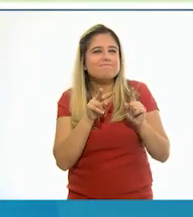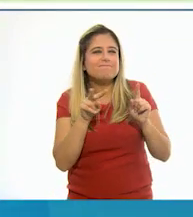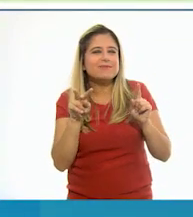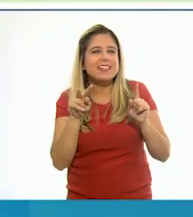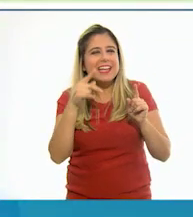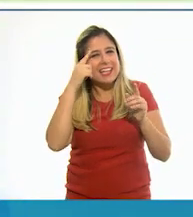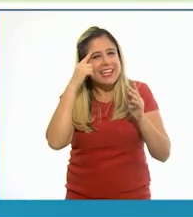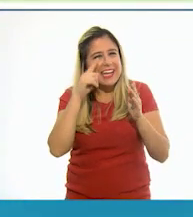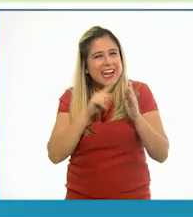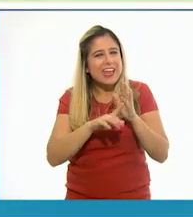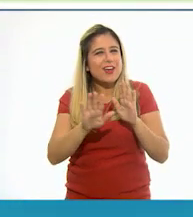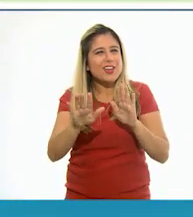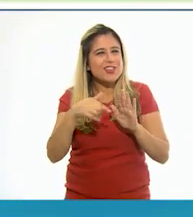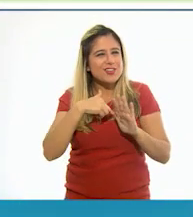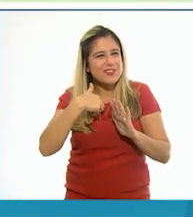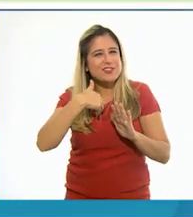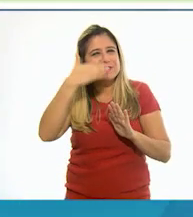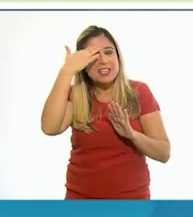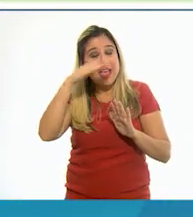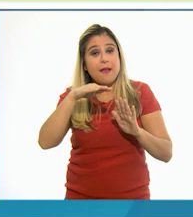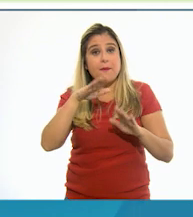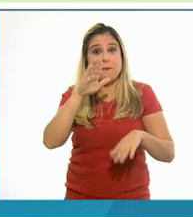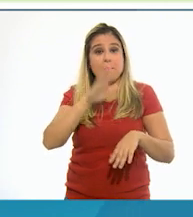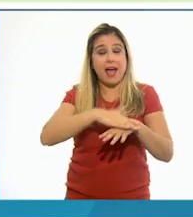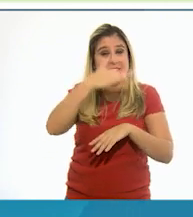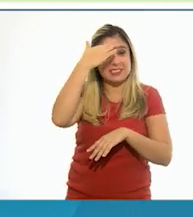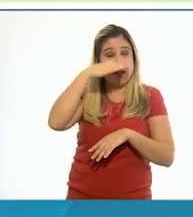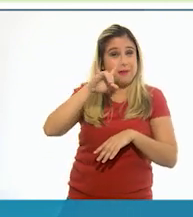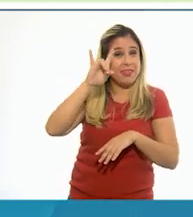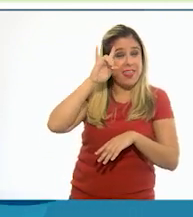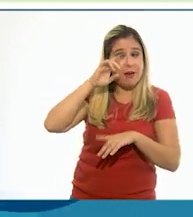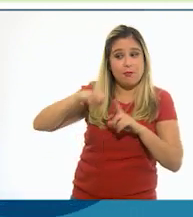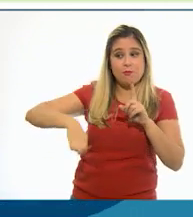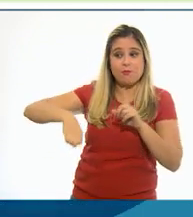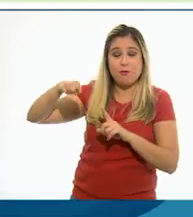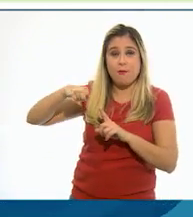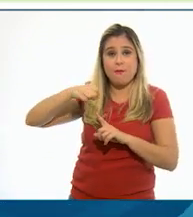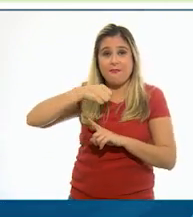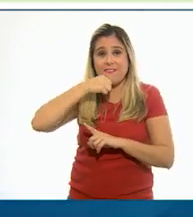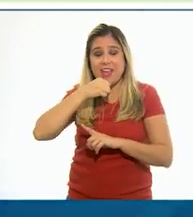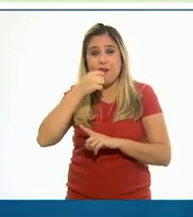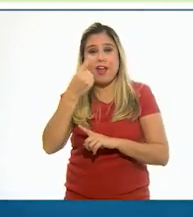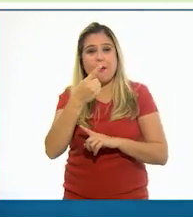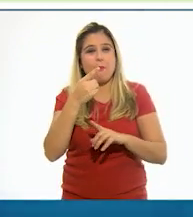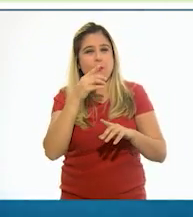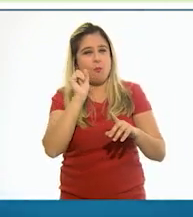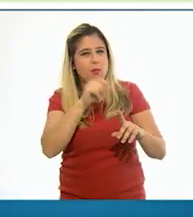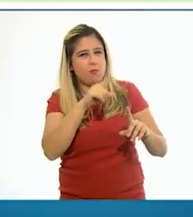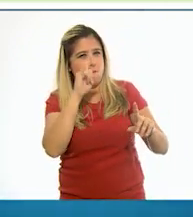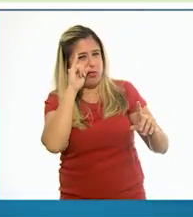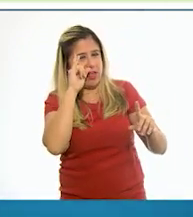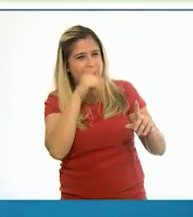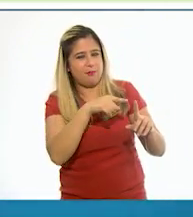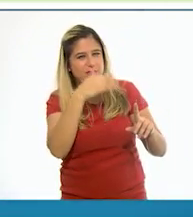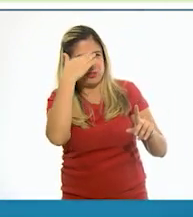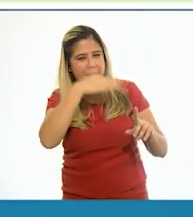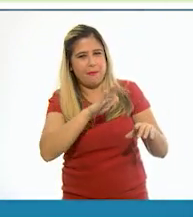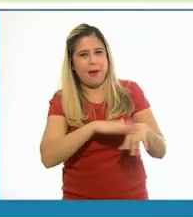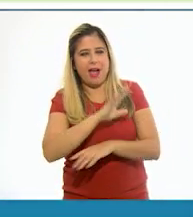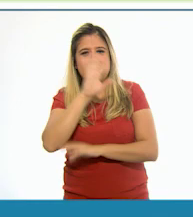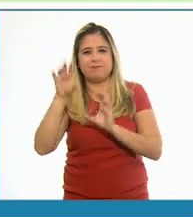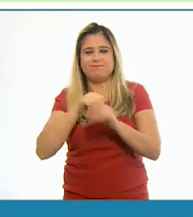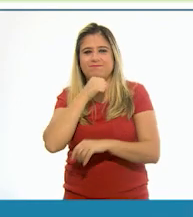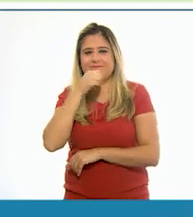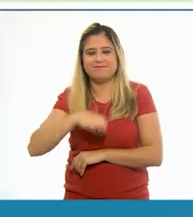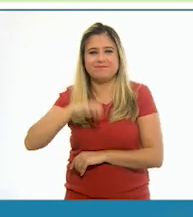creo que este me lo sé. Es, más sabe el diablo por viejo que por diablo. Muy bien, Juan Carlos. ¿Y cuál recurso literario usa